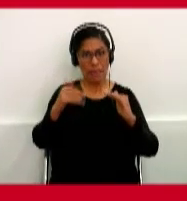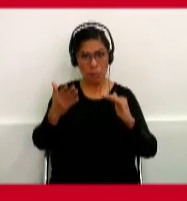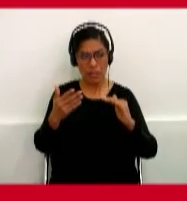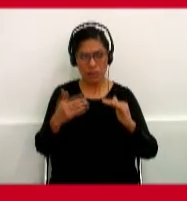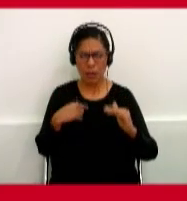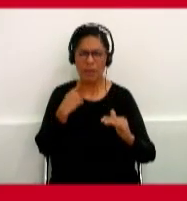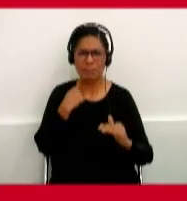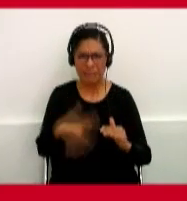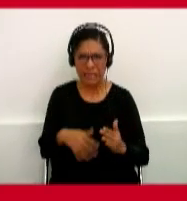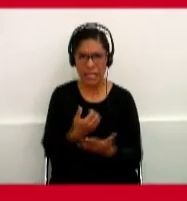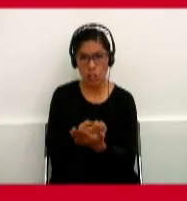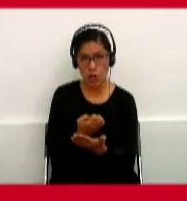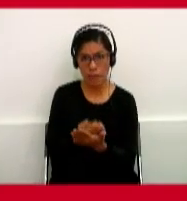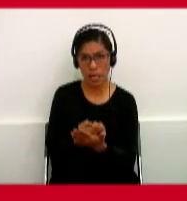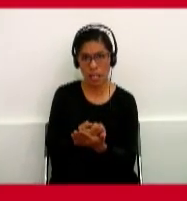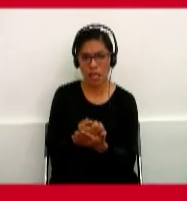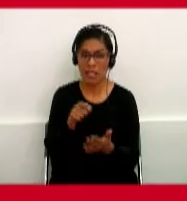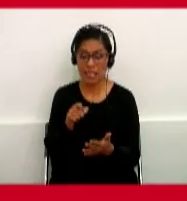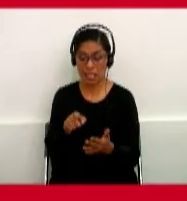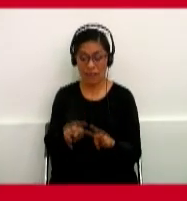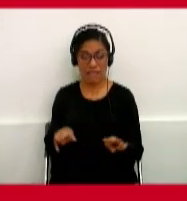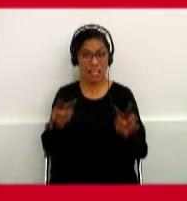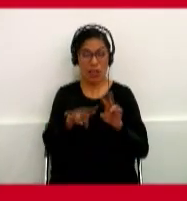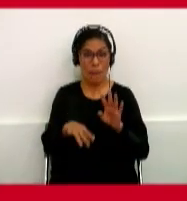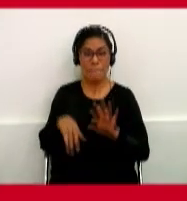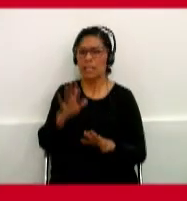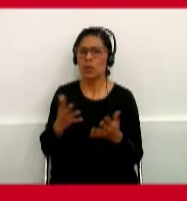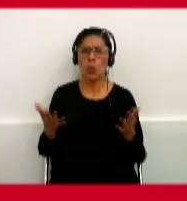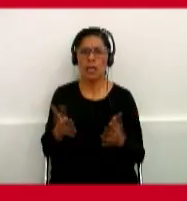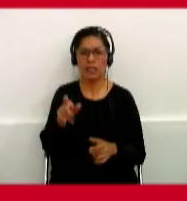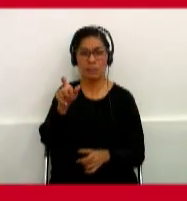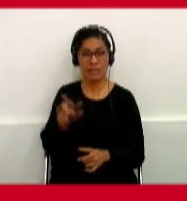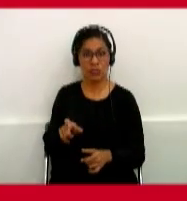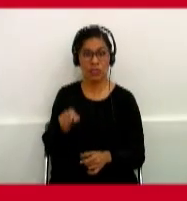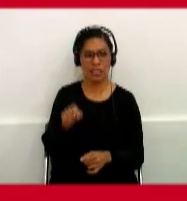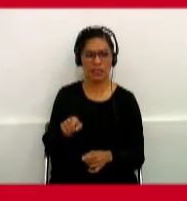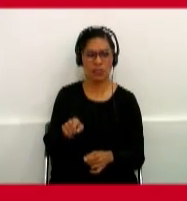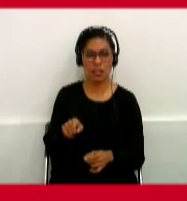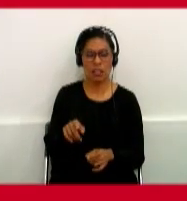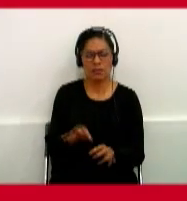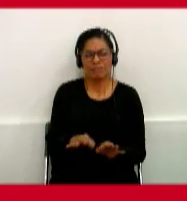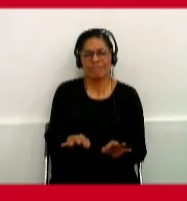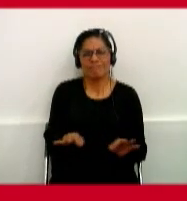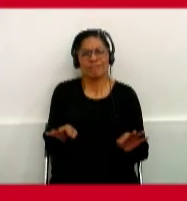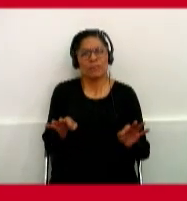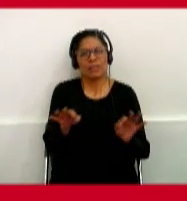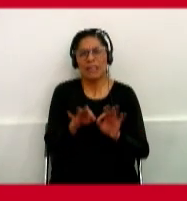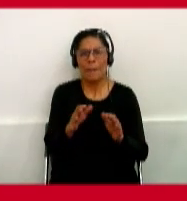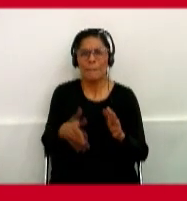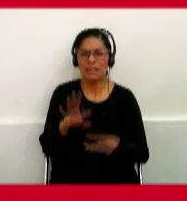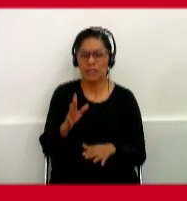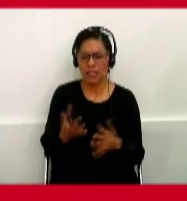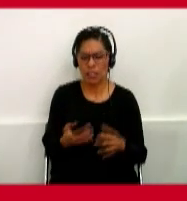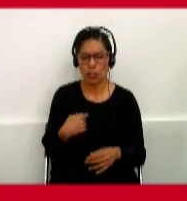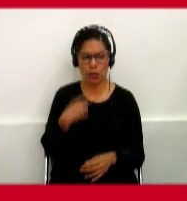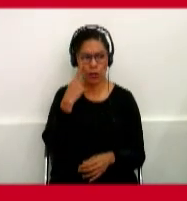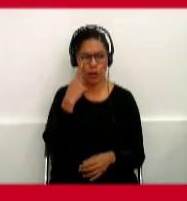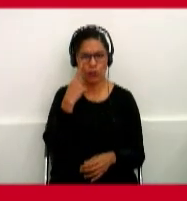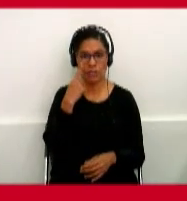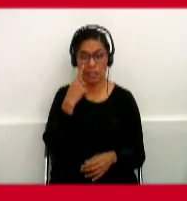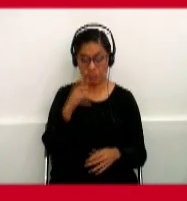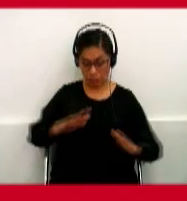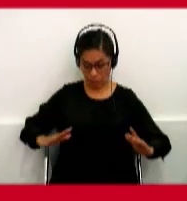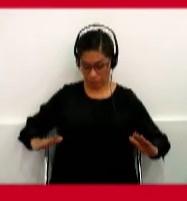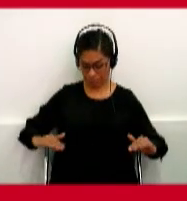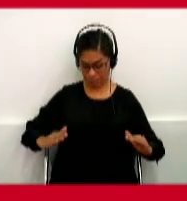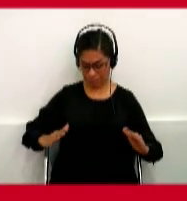económicas significativas y lo más valioso, ¿no?, pérdidas de vidas humanas, ¿no? Entonces es muy importante conocer las superficies